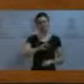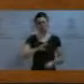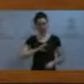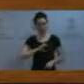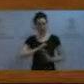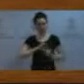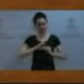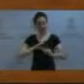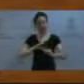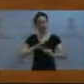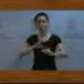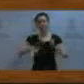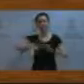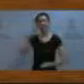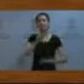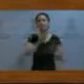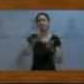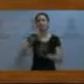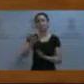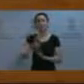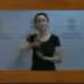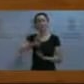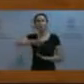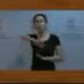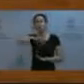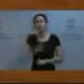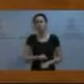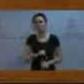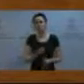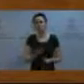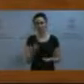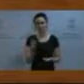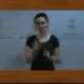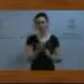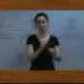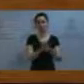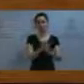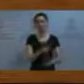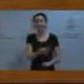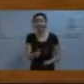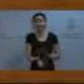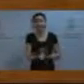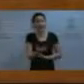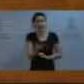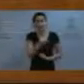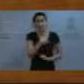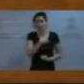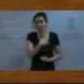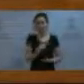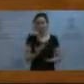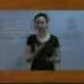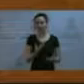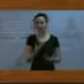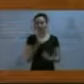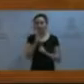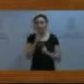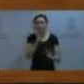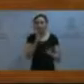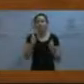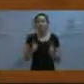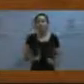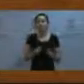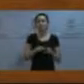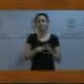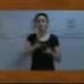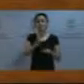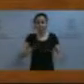y en ningún caso superior al 75% de su pensión, de modo que no se genere deuda. Reivindican más plazas para residentes